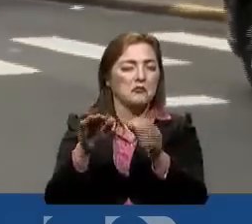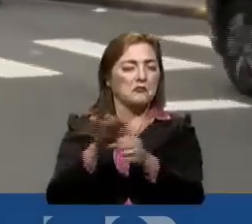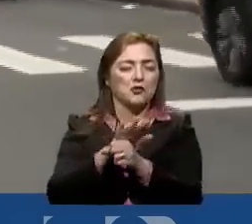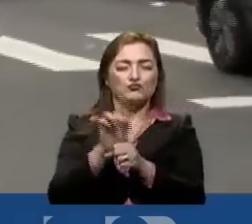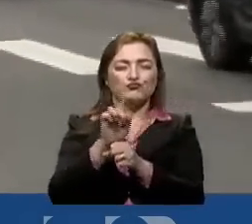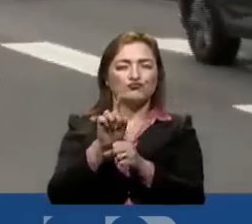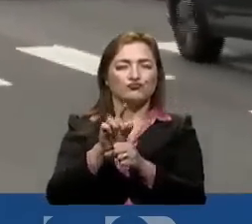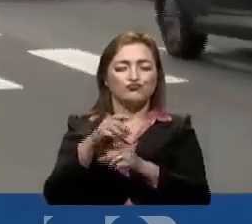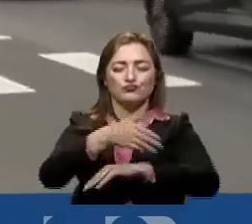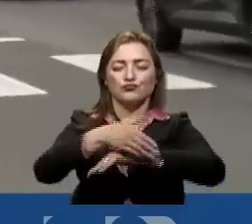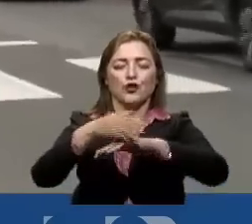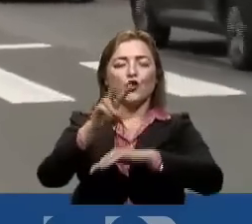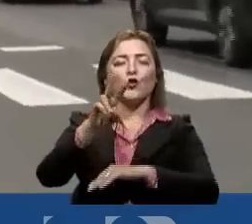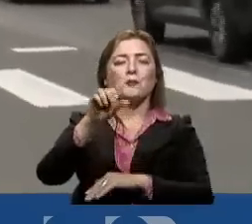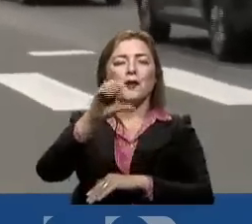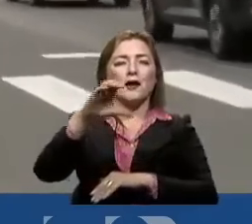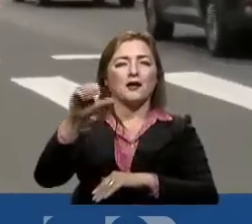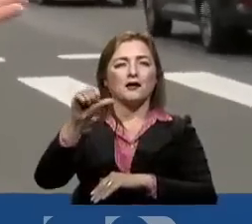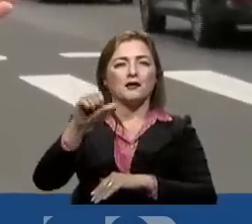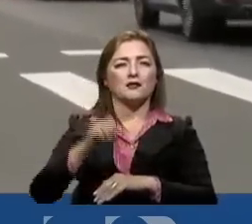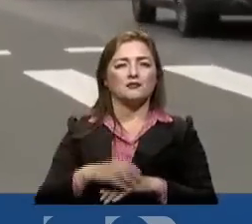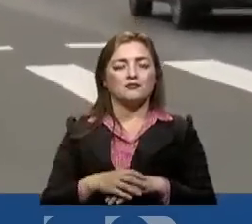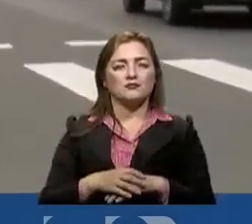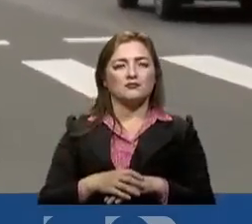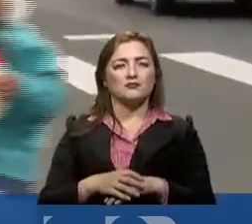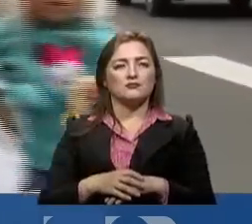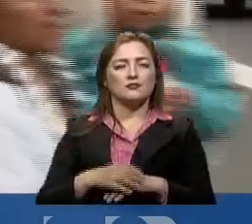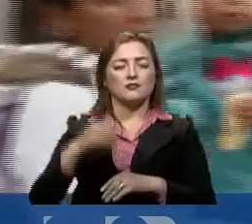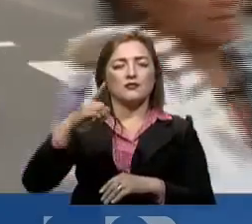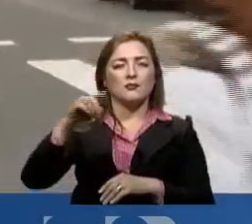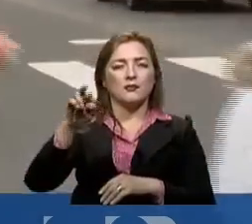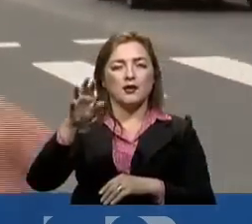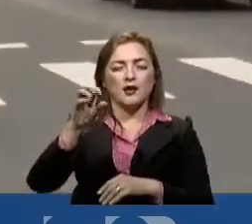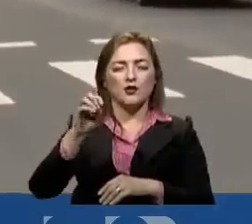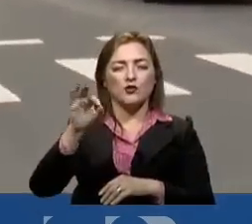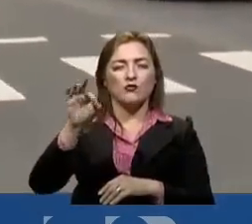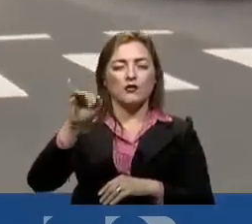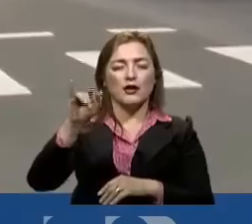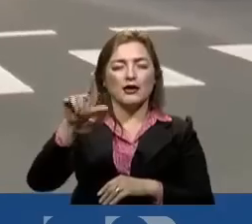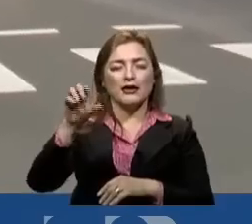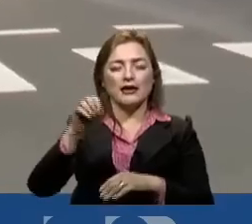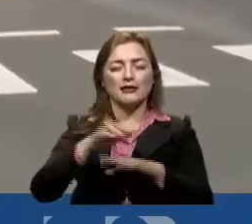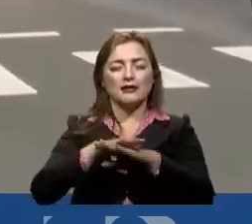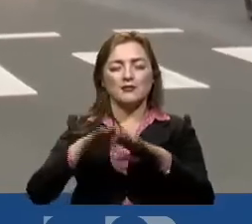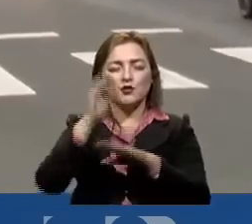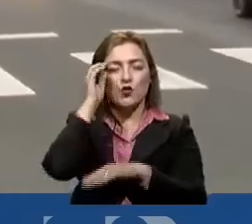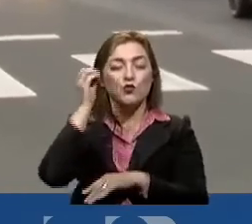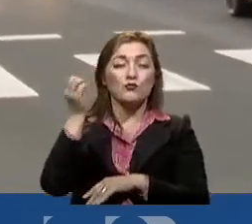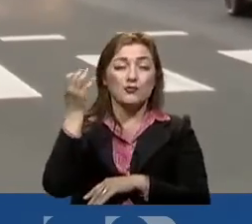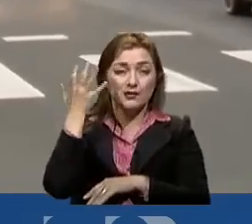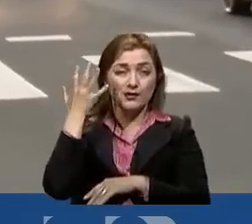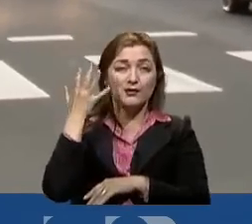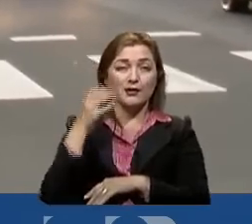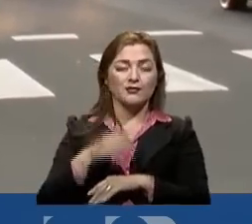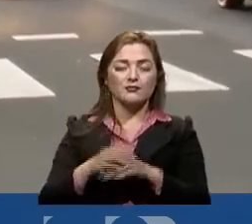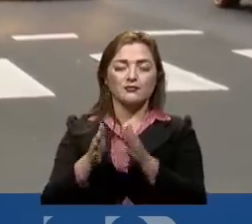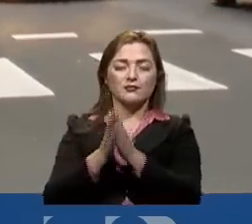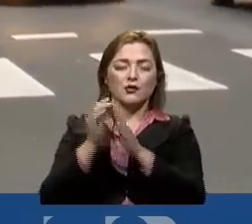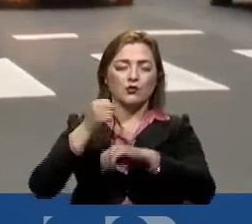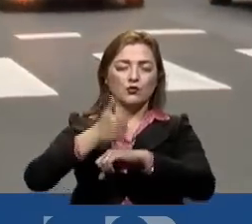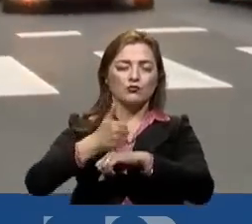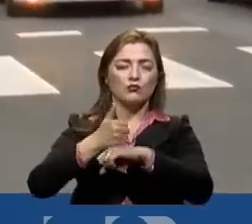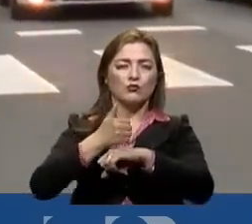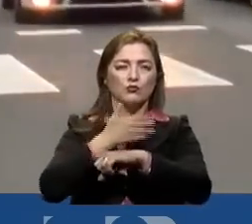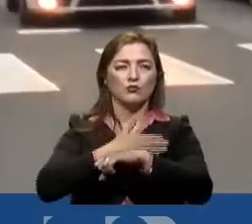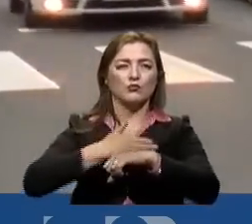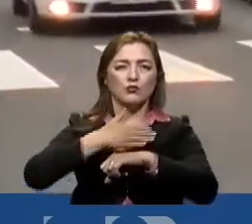más hasta la avenida Vaca de Castro y se olvidaron de que la Pedro Freile termina en la Fernández Salvador. Un llamado a las autoridades competentes